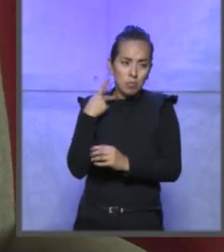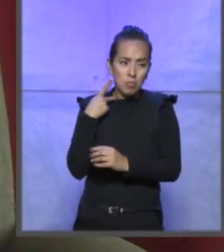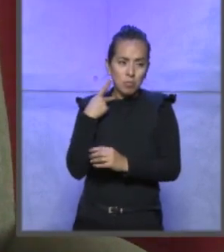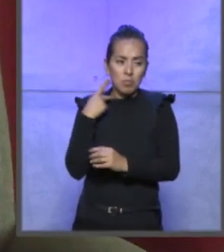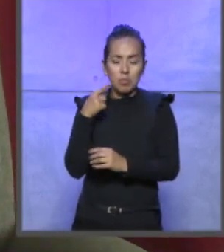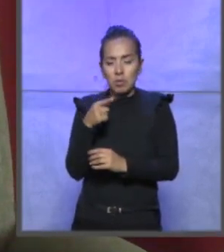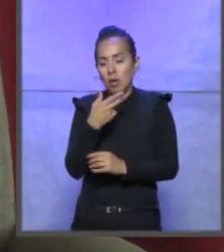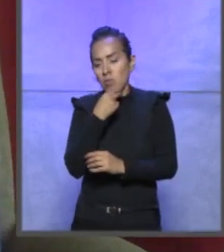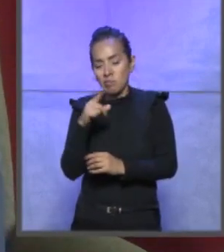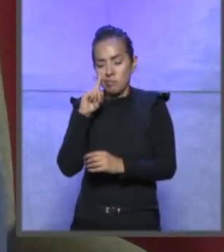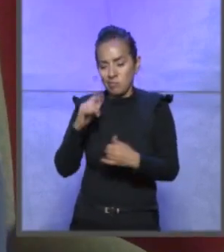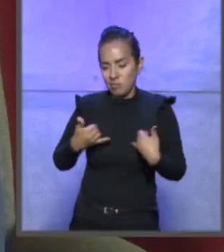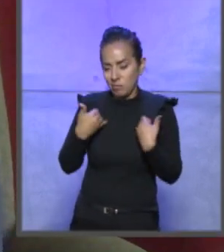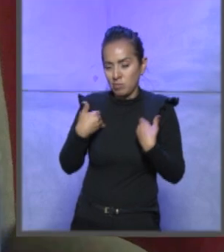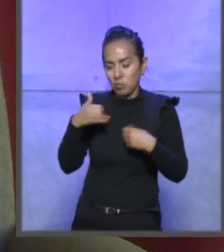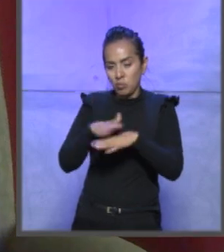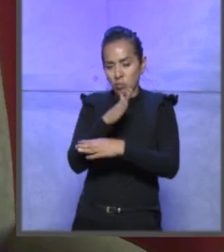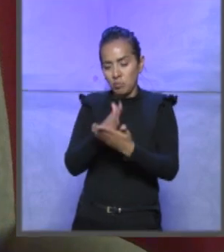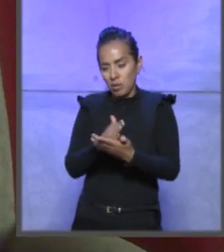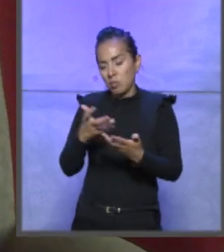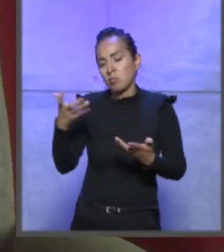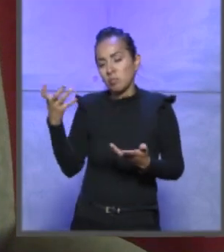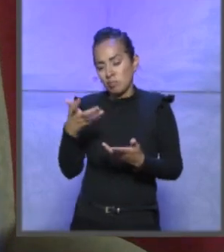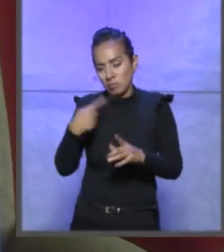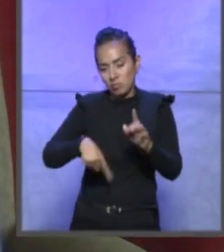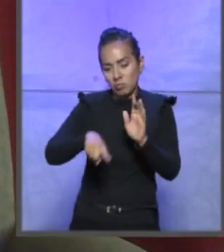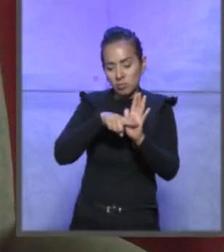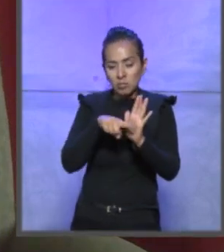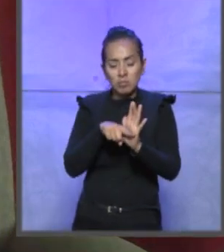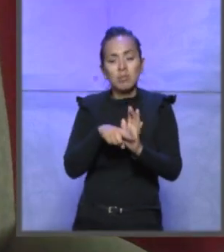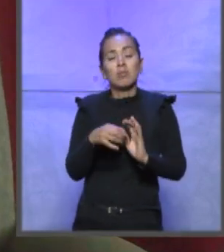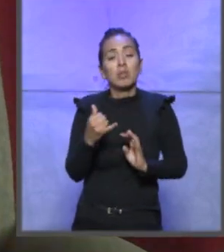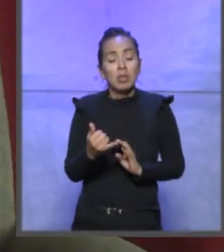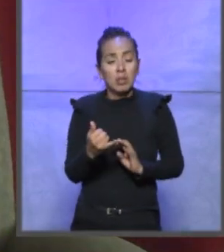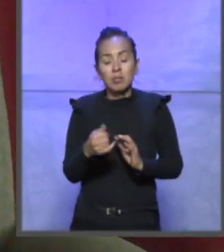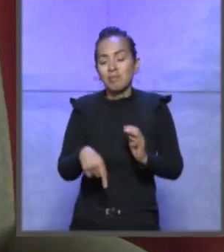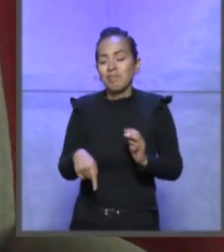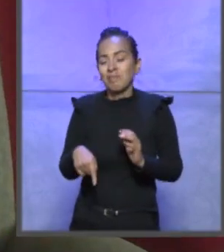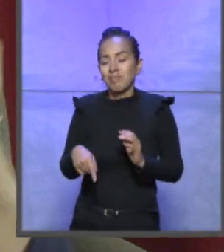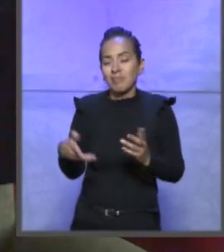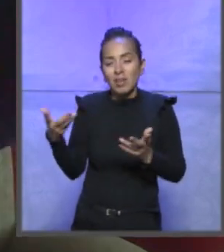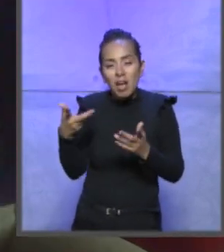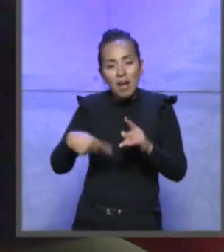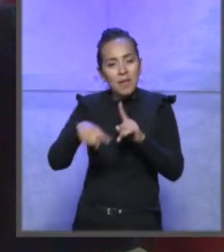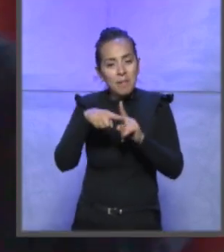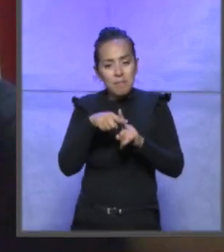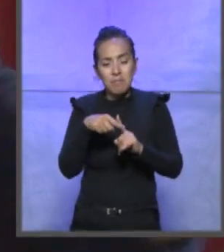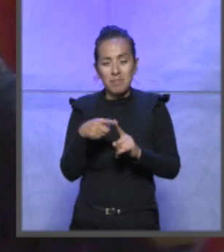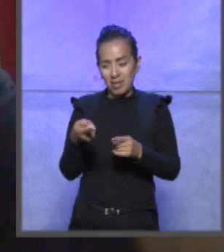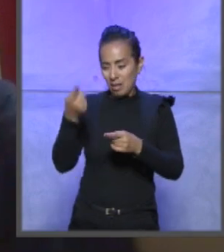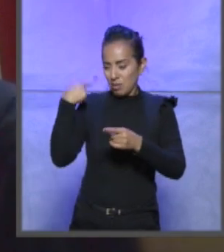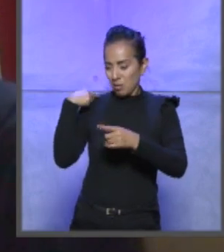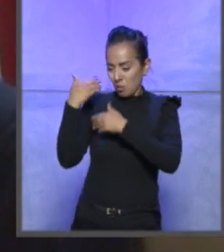política de las y los jóvenes a través de acciones afirmativas. Y como ya ven, desde el